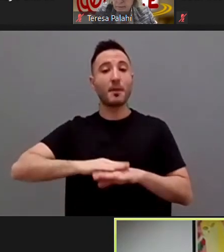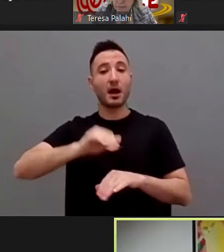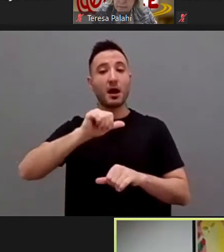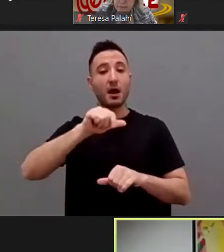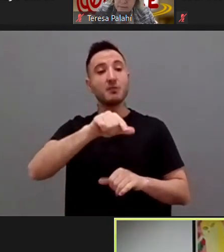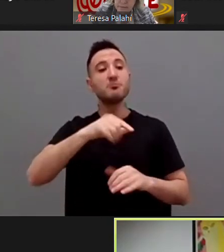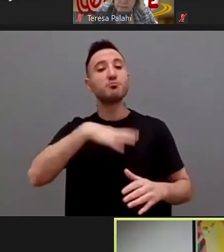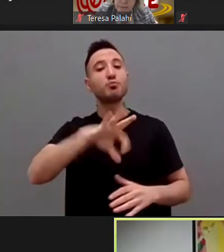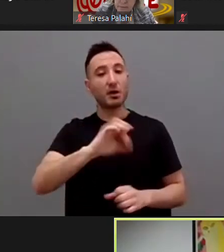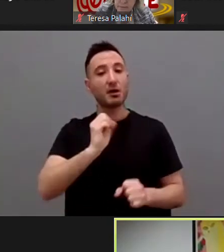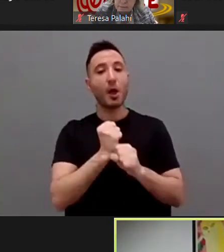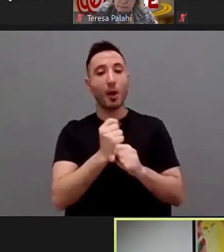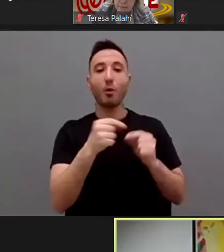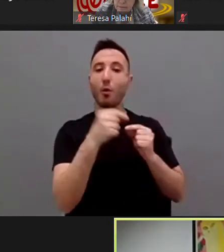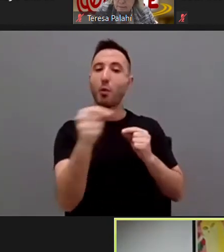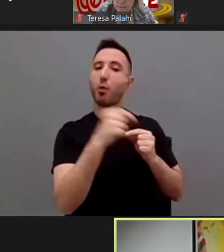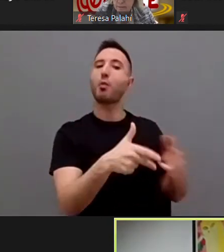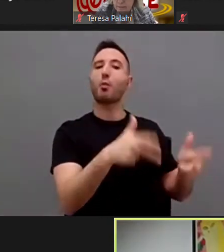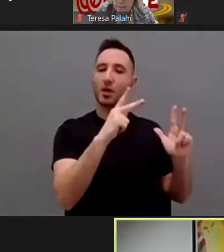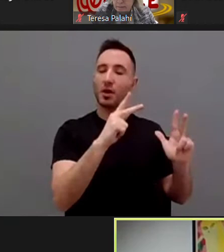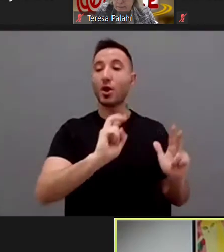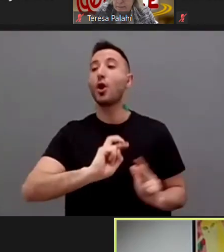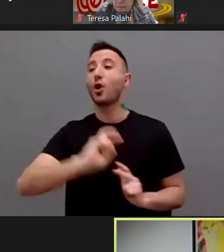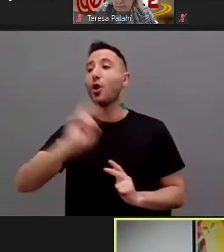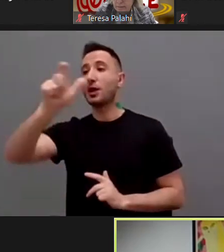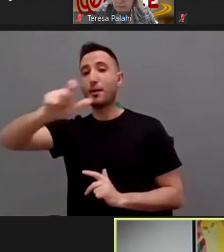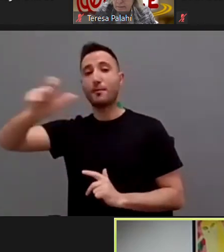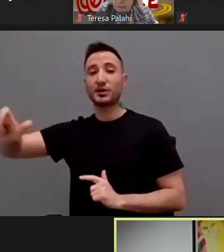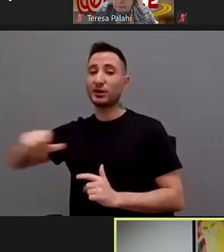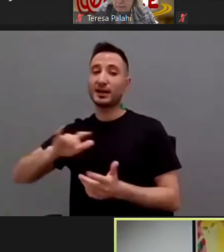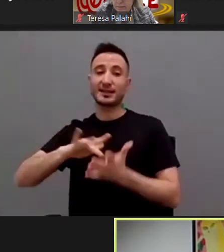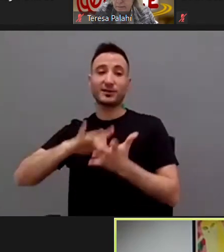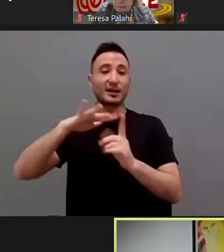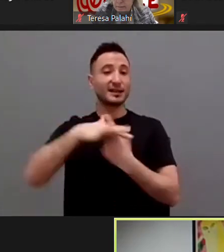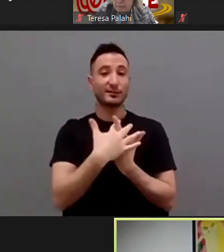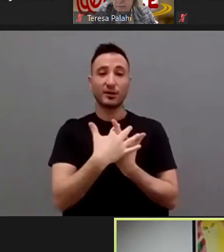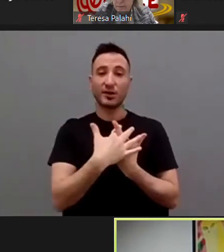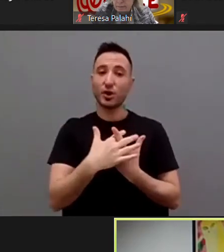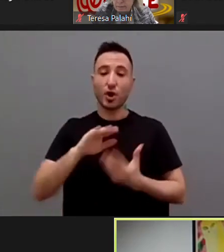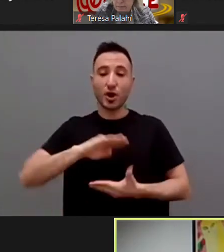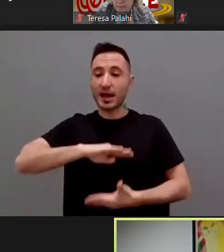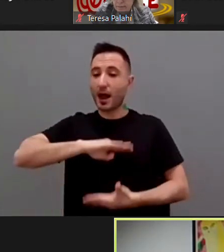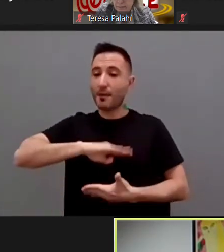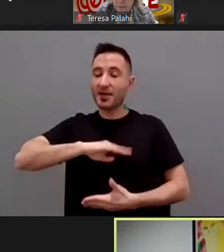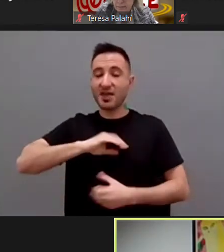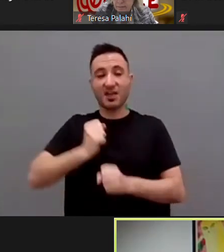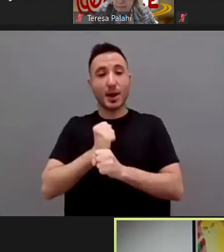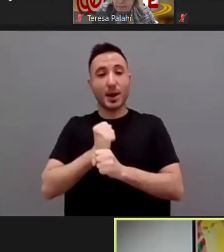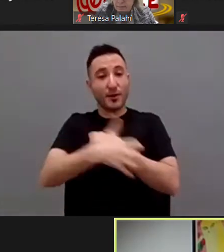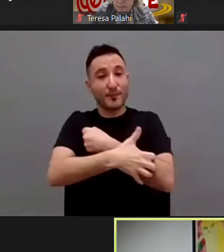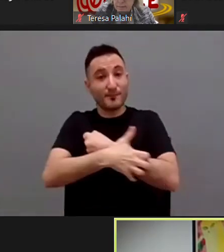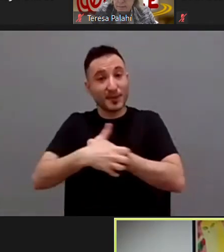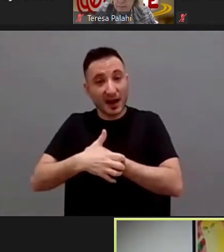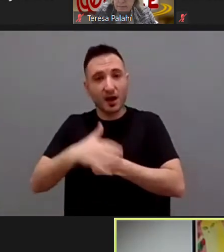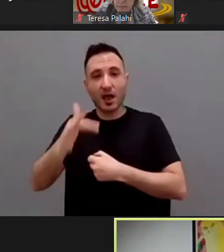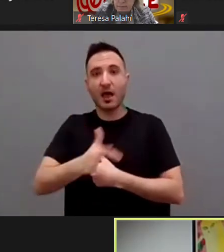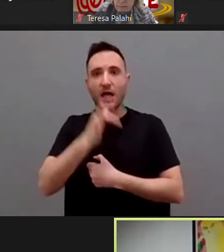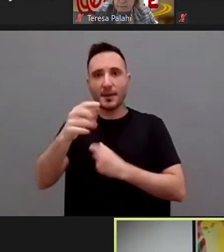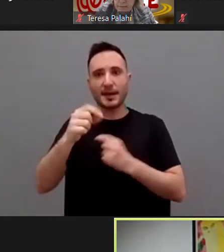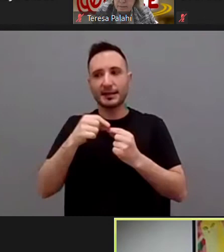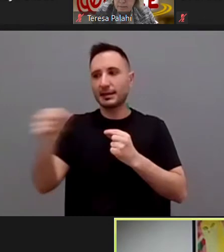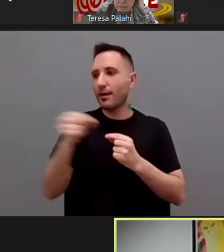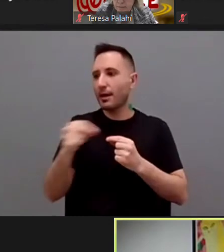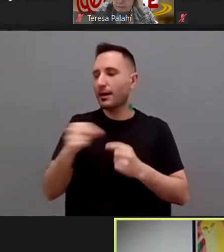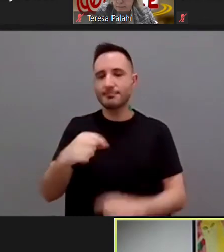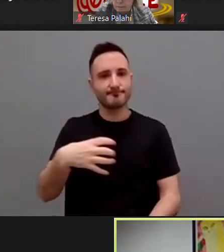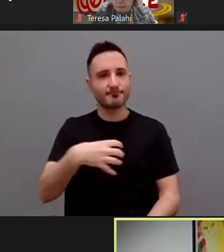condiciones, que pueden teletrabajar, y personas con situaciones o condiciones laborales más precarias que además no pueden teletrabajar, con las